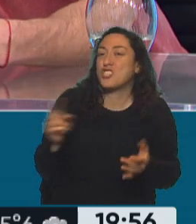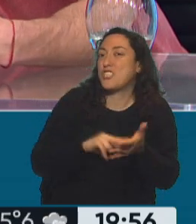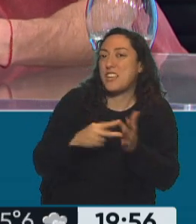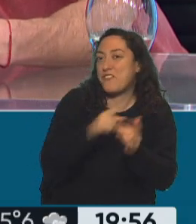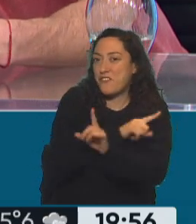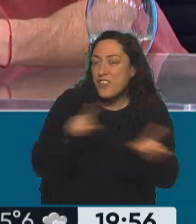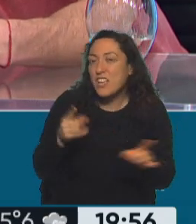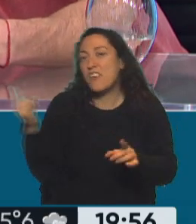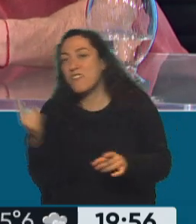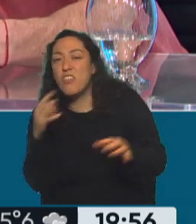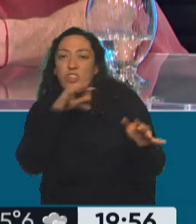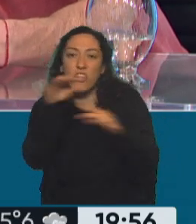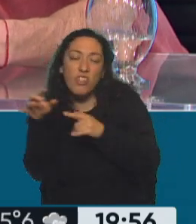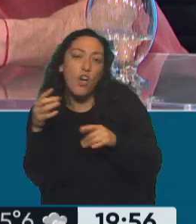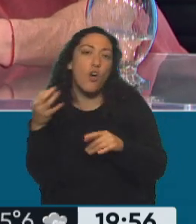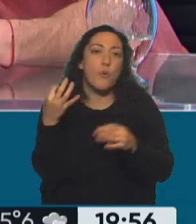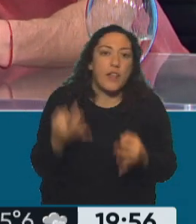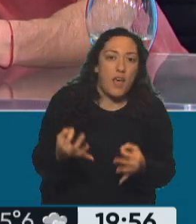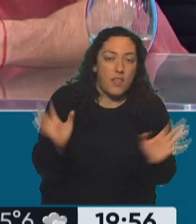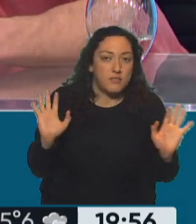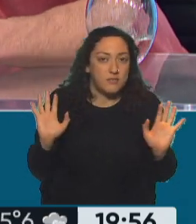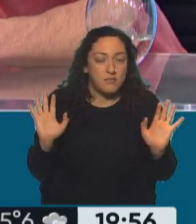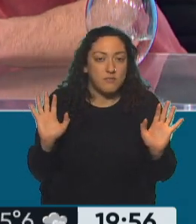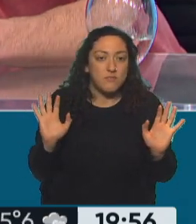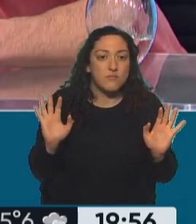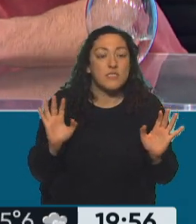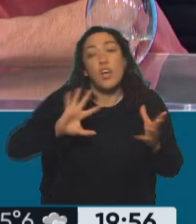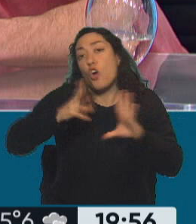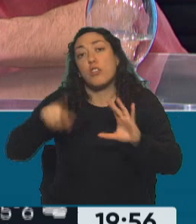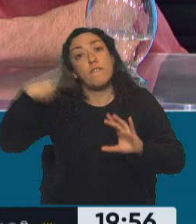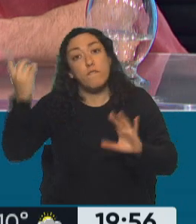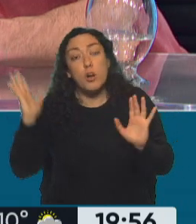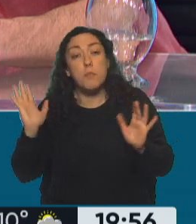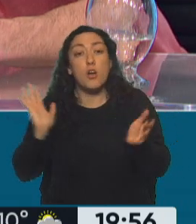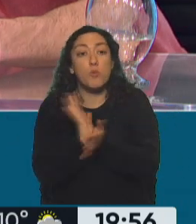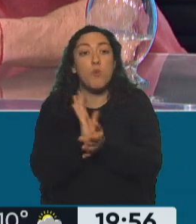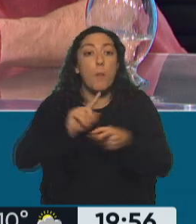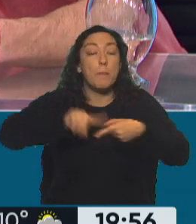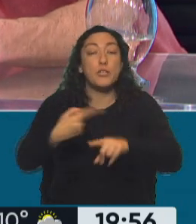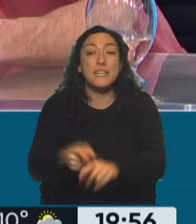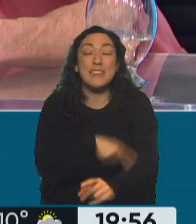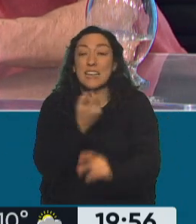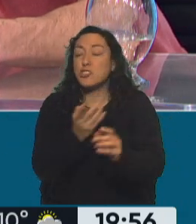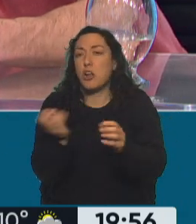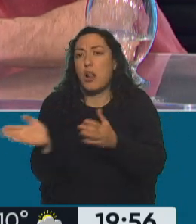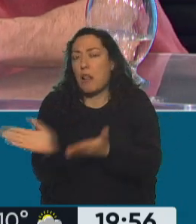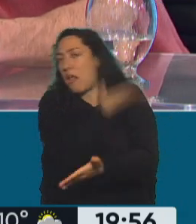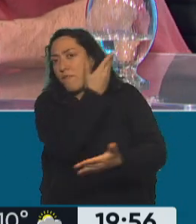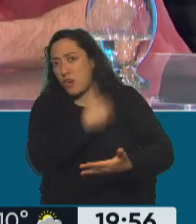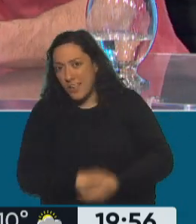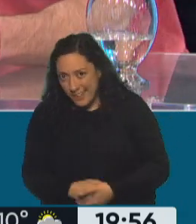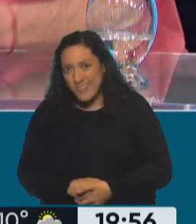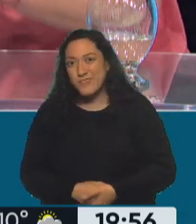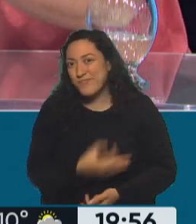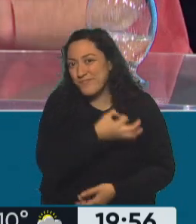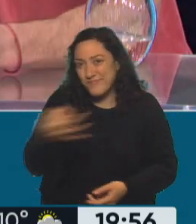ni falaz. Es otra modalidad que, por lo pronto, dejó a la política tradicional afuera. Sí, totalmente.